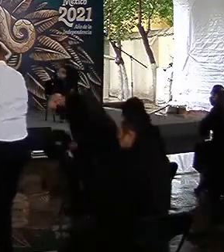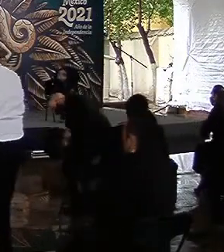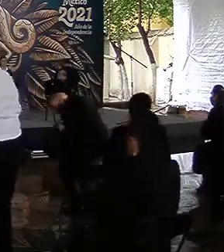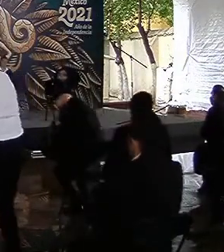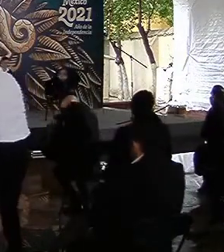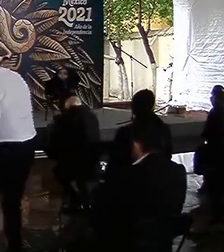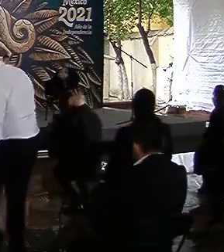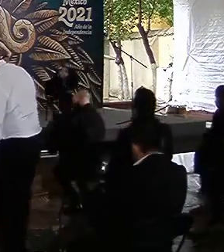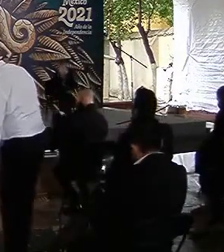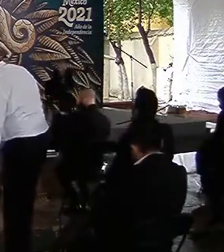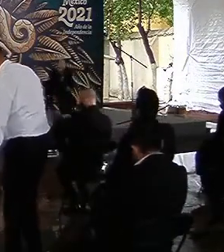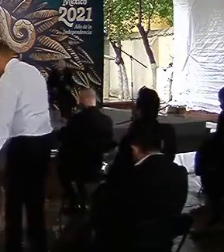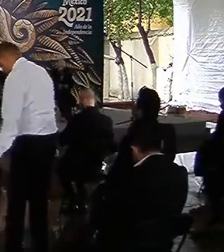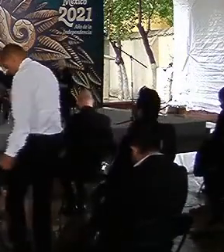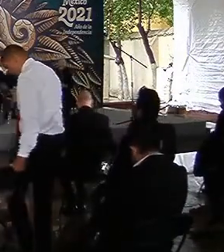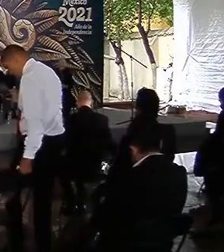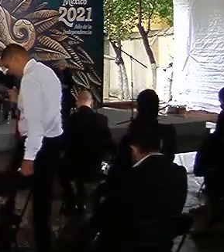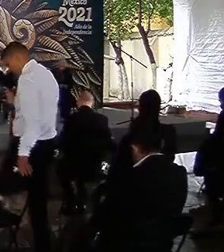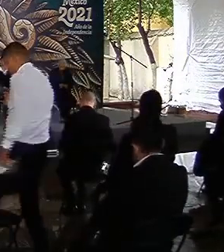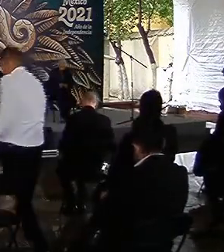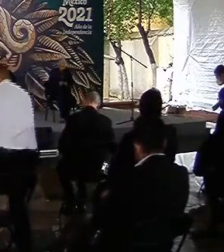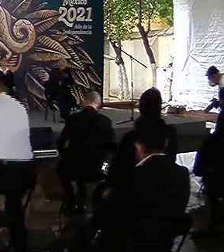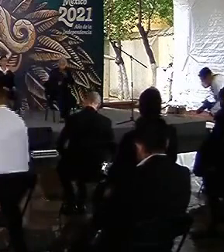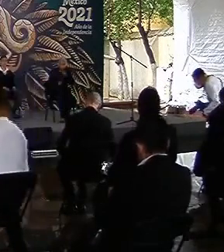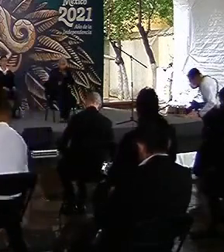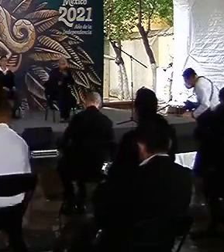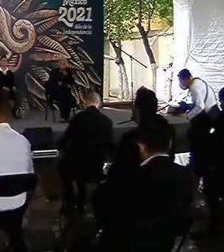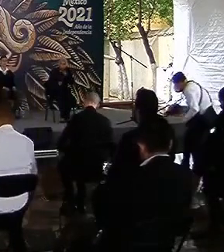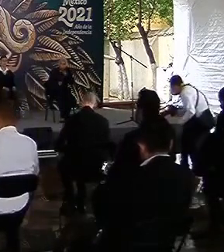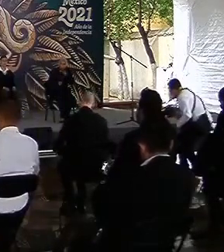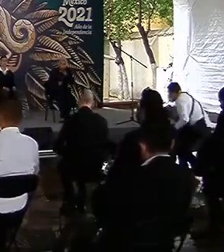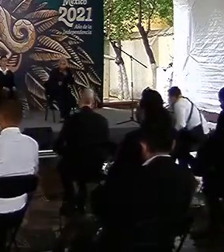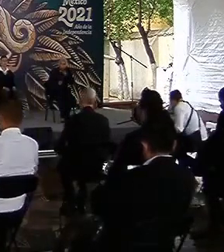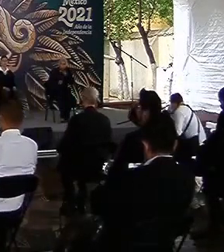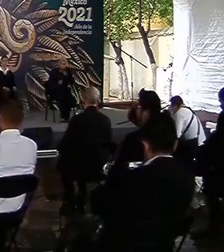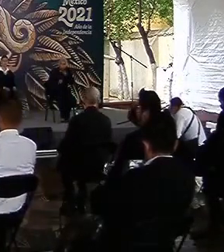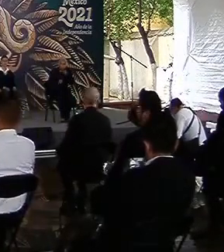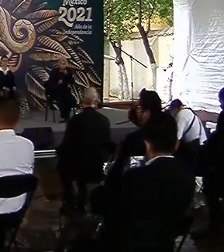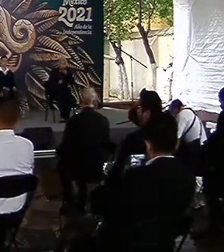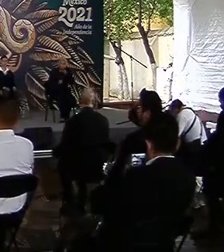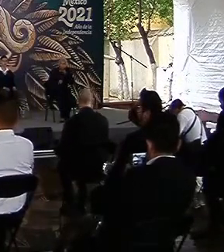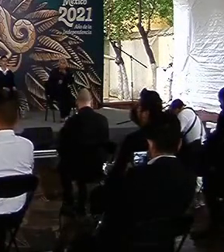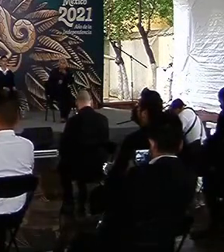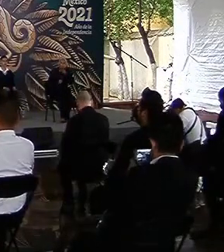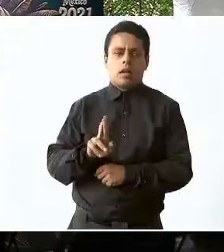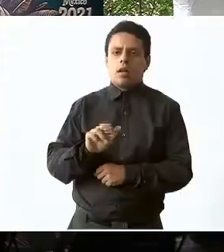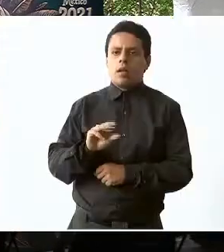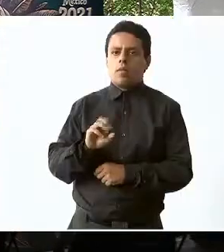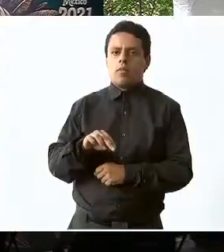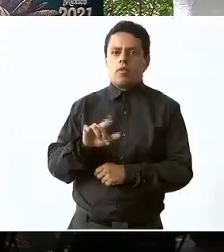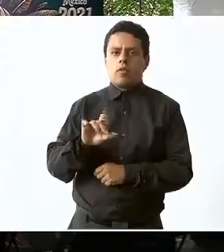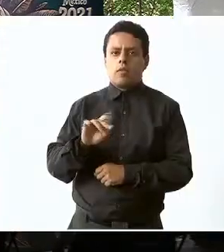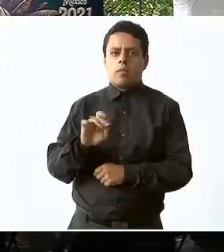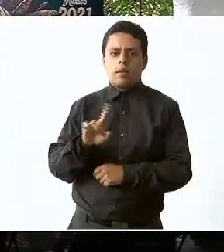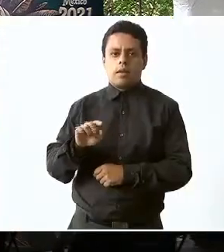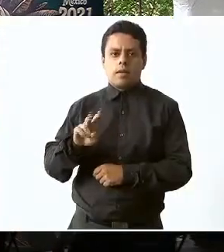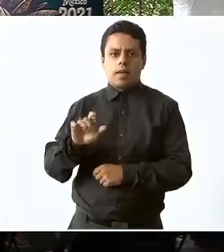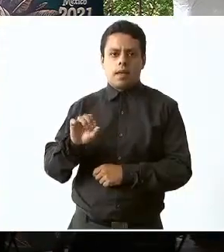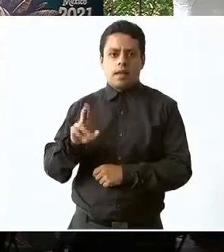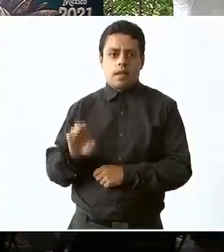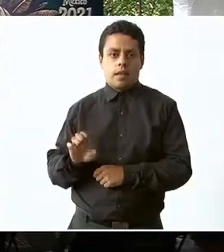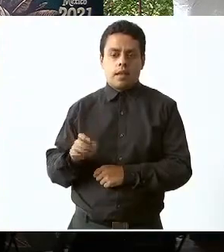Preside esta ceremonia del 100º aniversario luctuoso de Ramón López Velarde, el presidente constitucional de los Estados